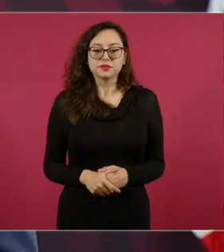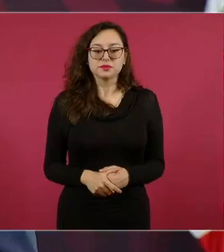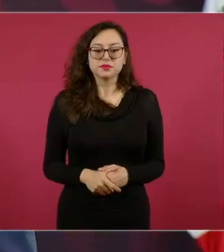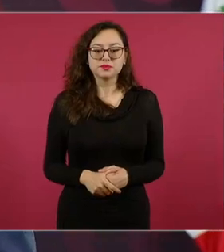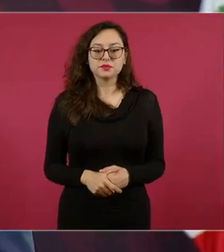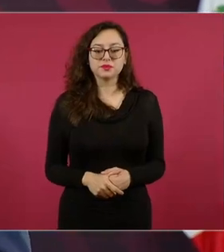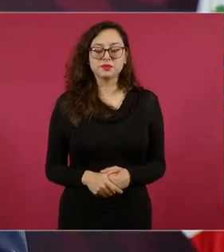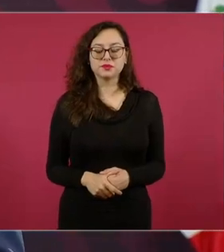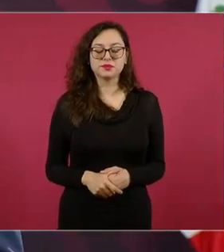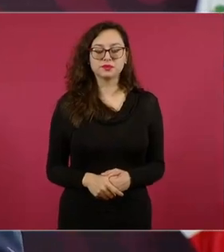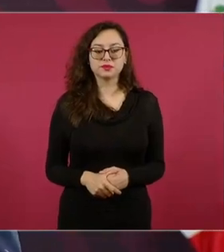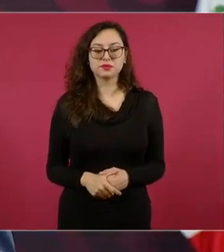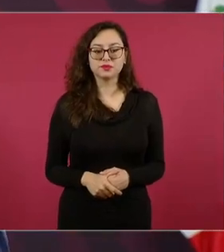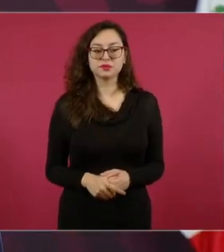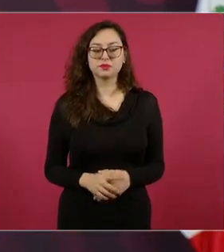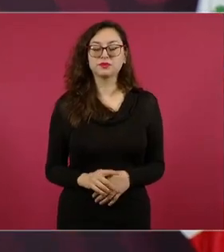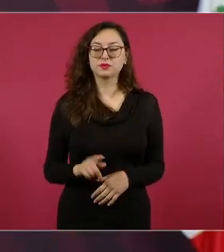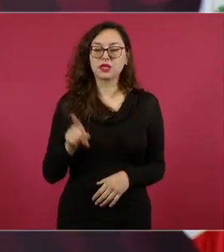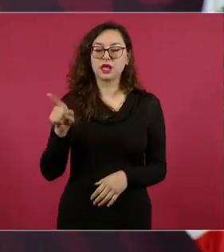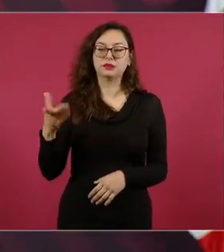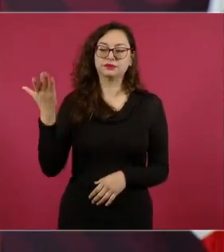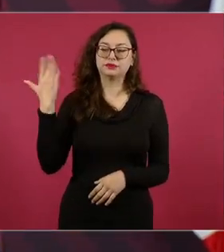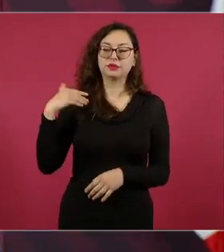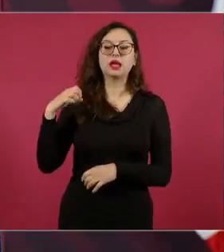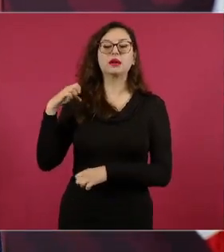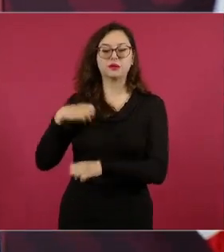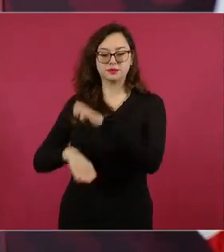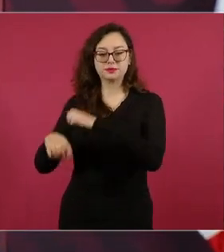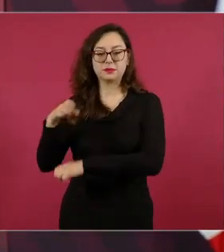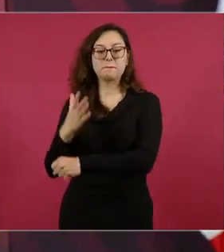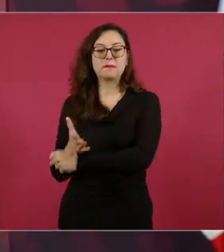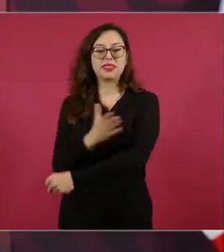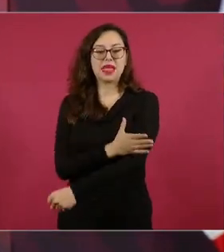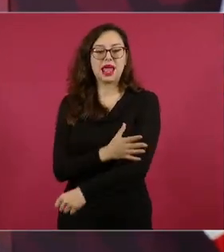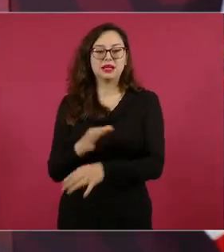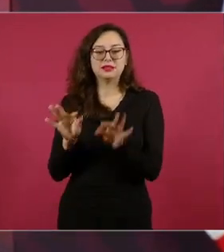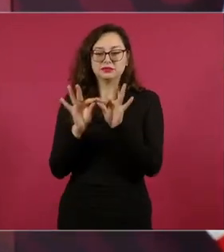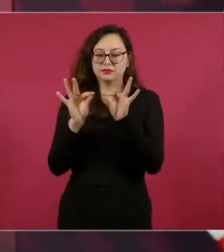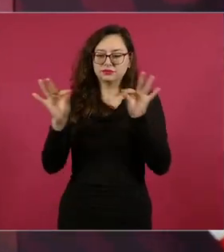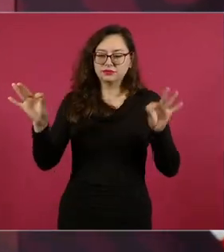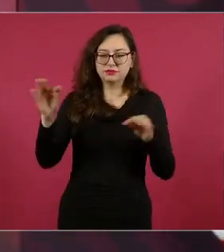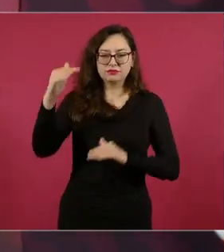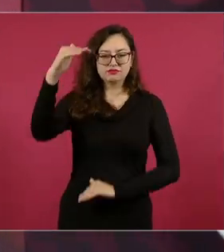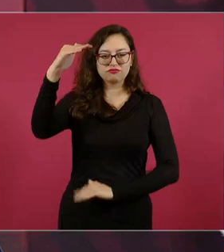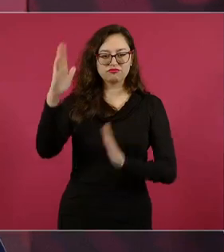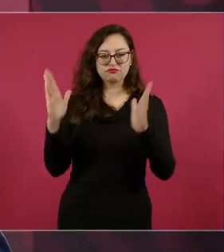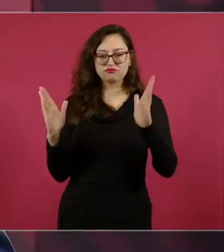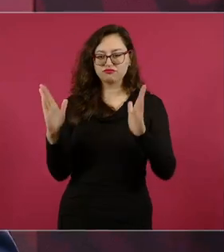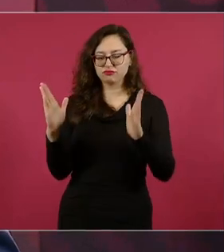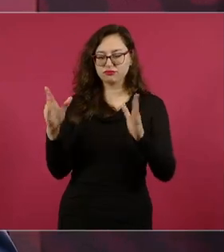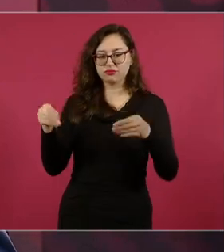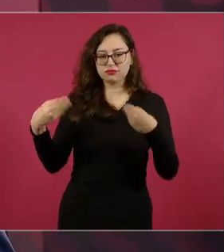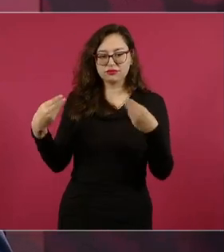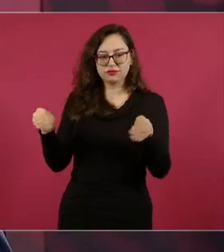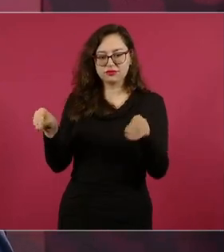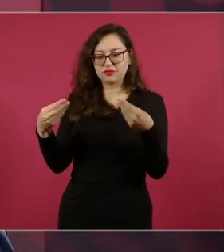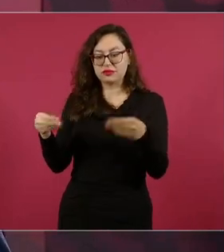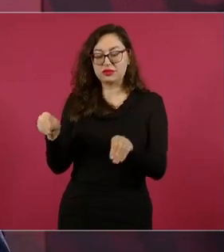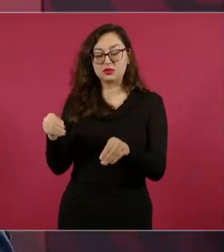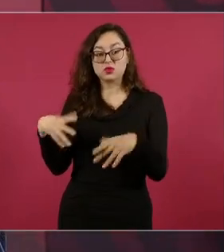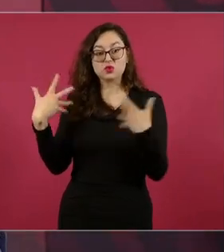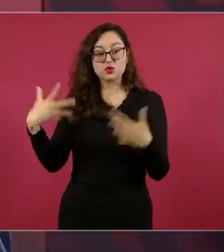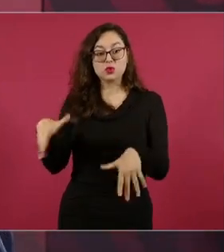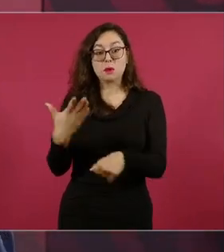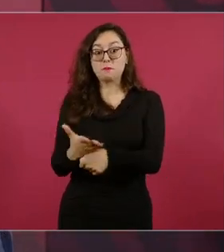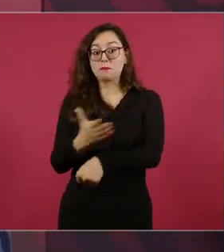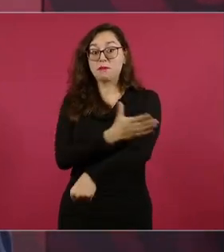porque había una empresa que explotaba la madera, la caoba, que es la reina de las maderas